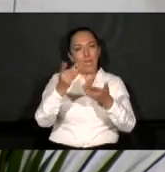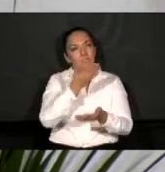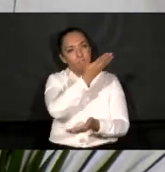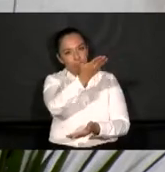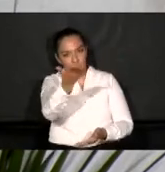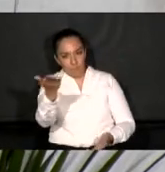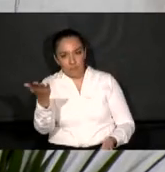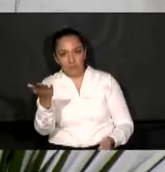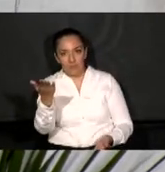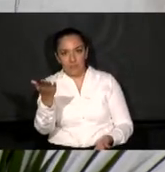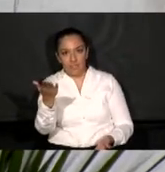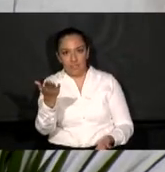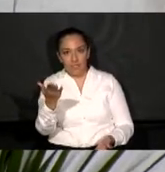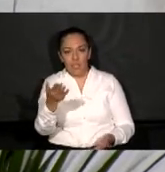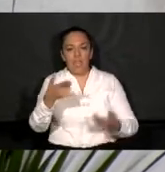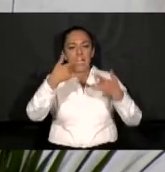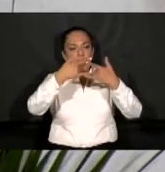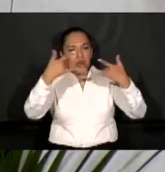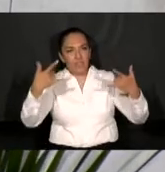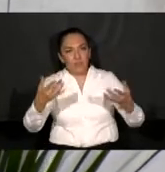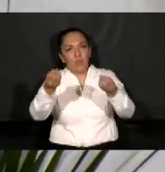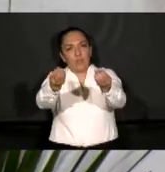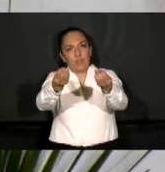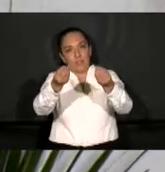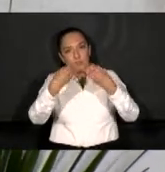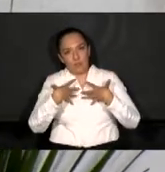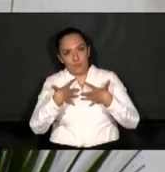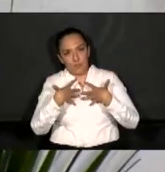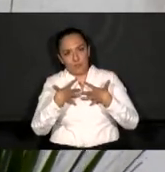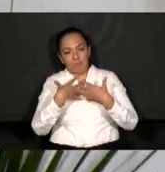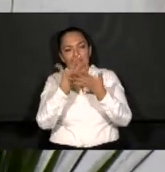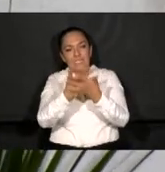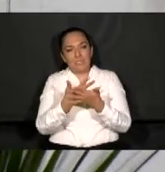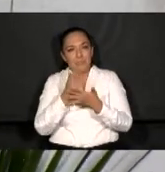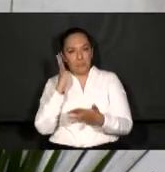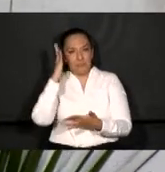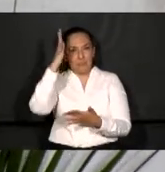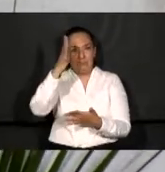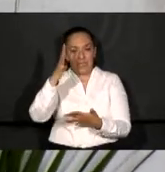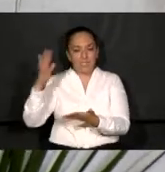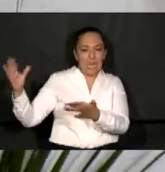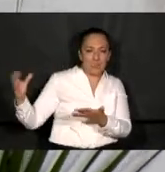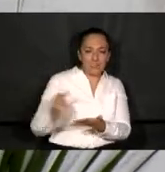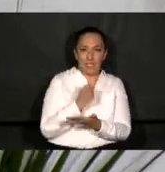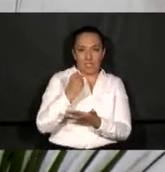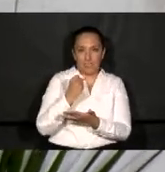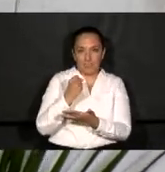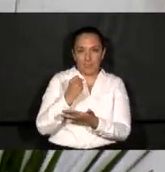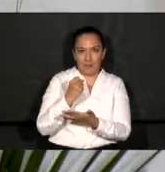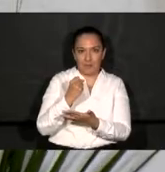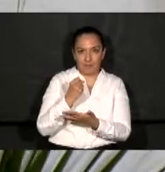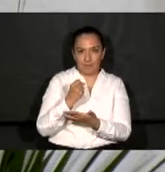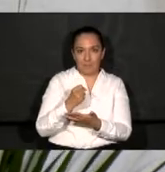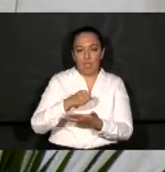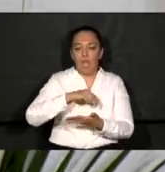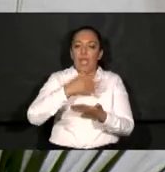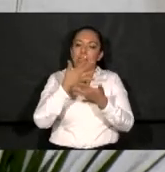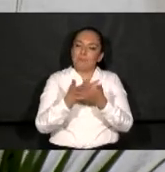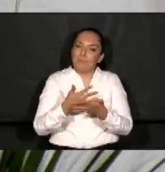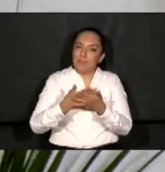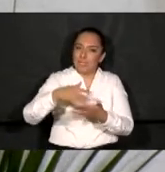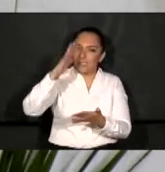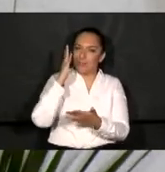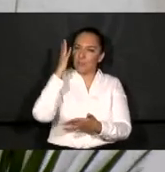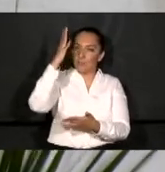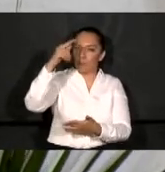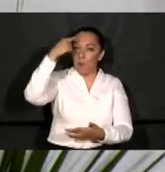y gracias a ese legado de esperanza llegamos y estamos hoy aquí. Fue la esperanza que trajo a los chihuahuenses